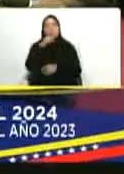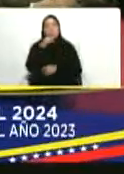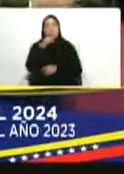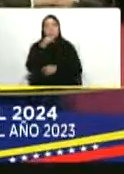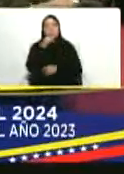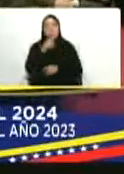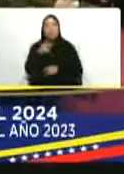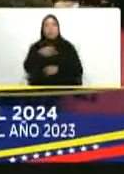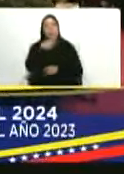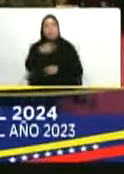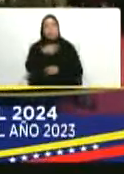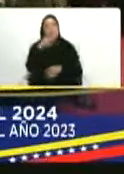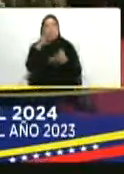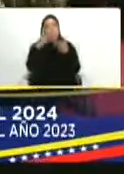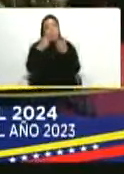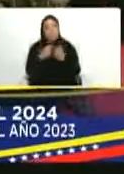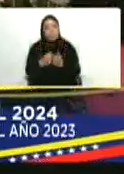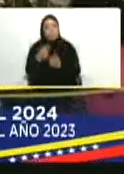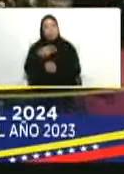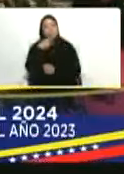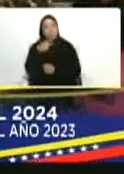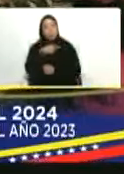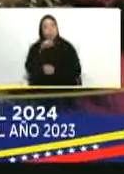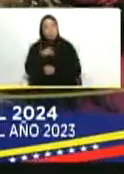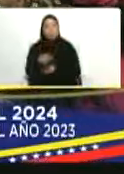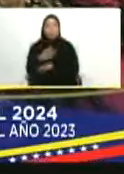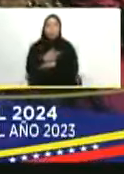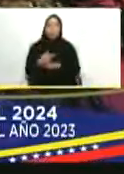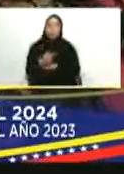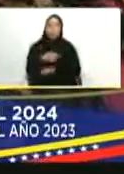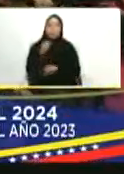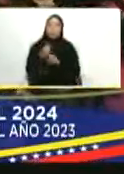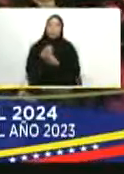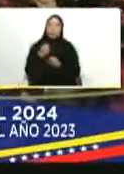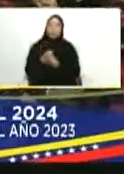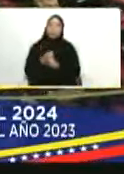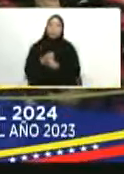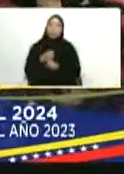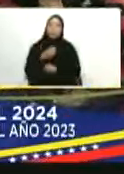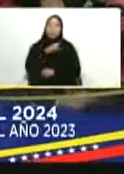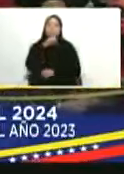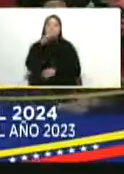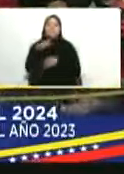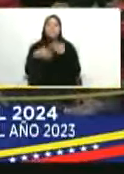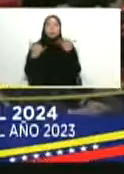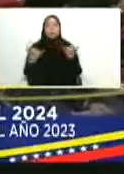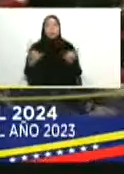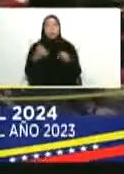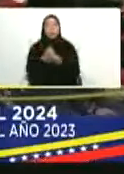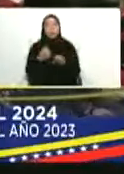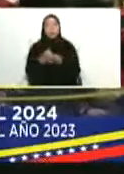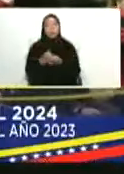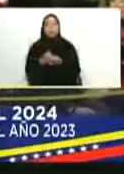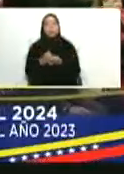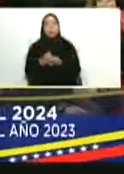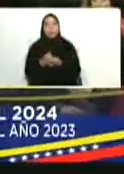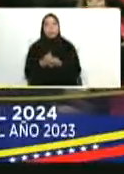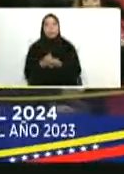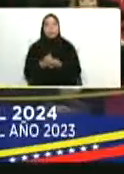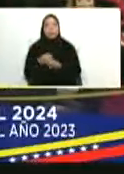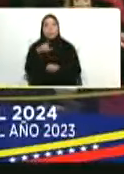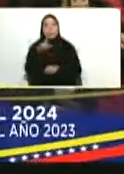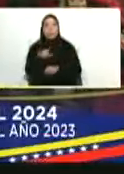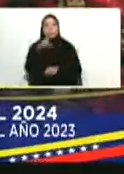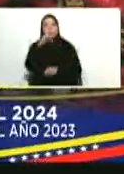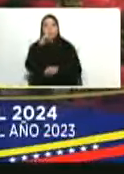sala político-administrativo, Elsa Janet Gómez Moreno en la sala de casación penal y Henry José Timauri en la